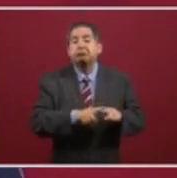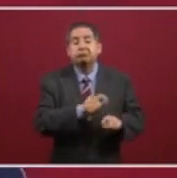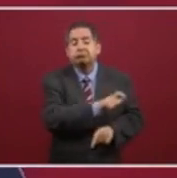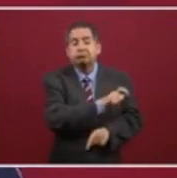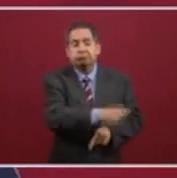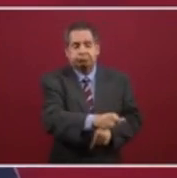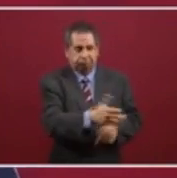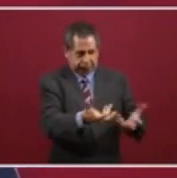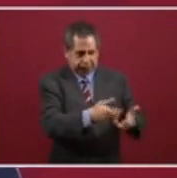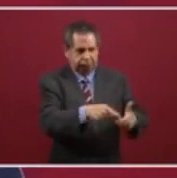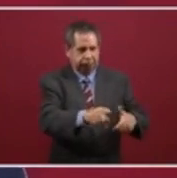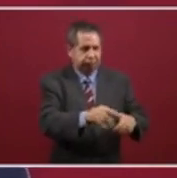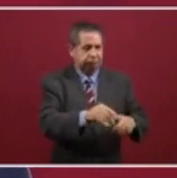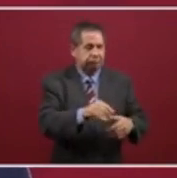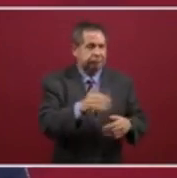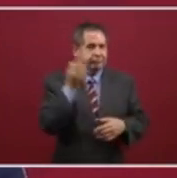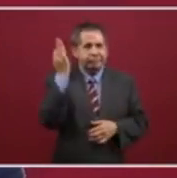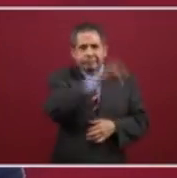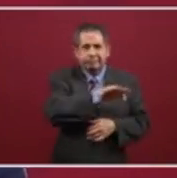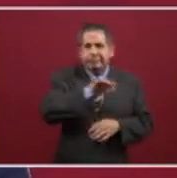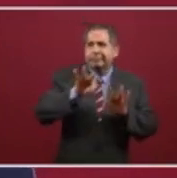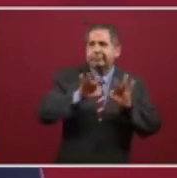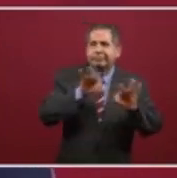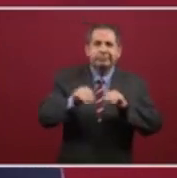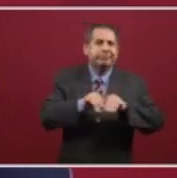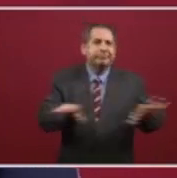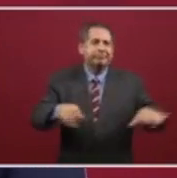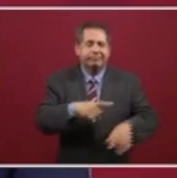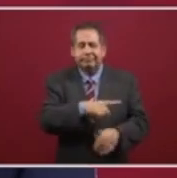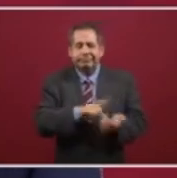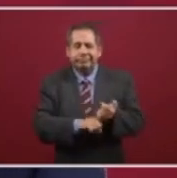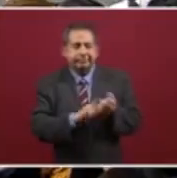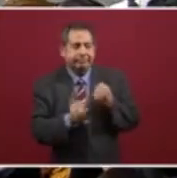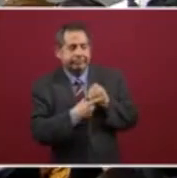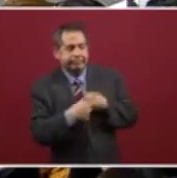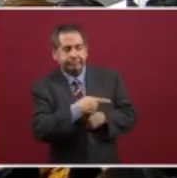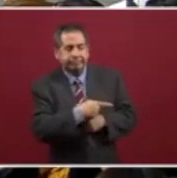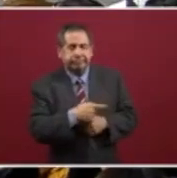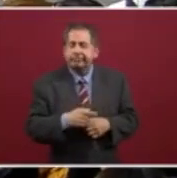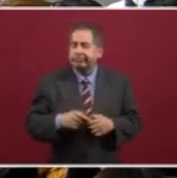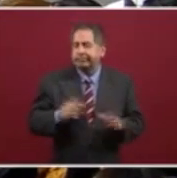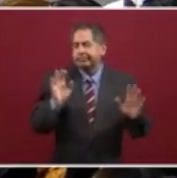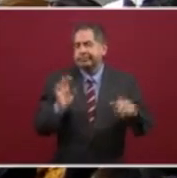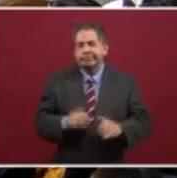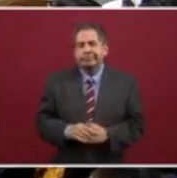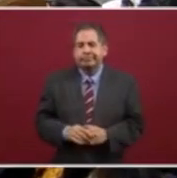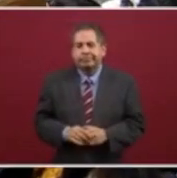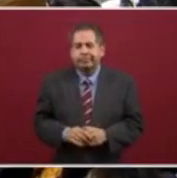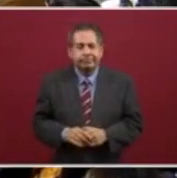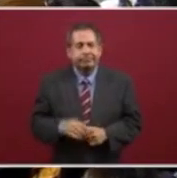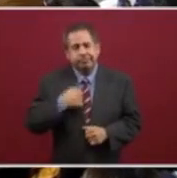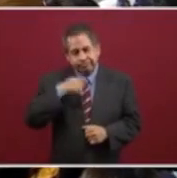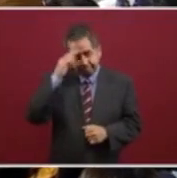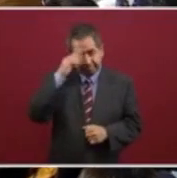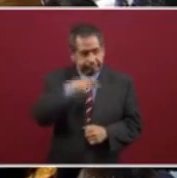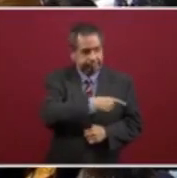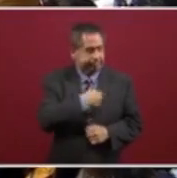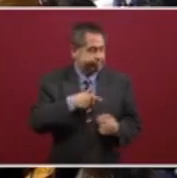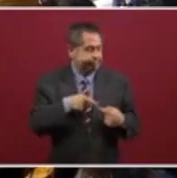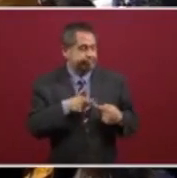lleva a cabo estas acciones. Entonces, yo lo atribuyo a los opositores